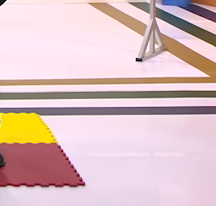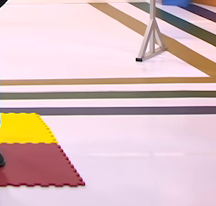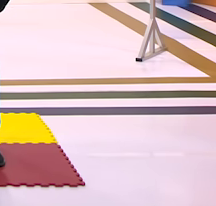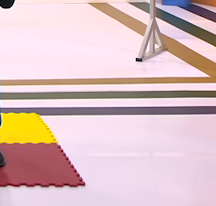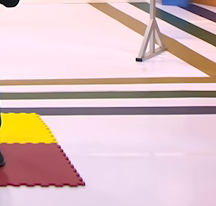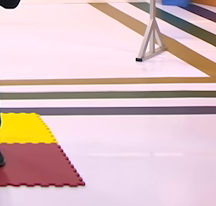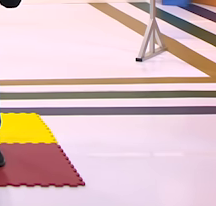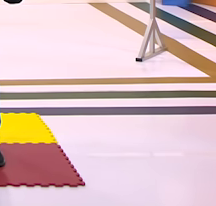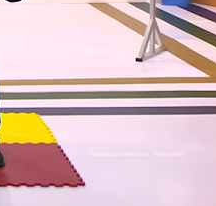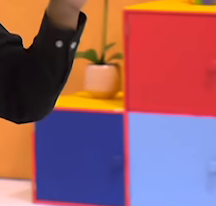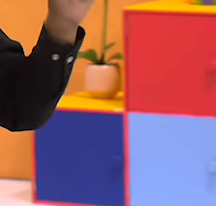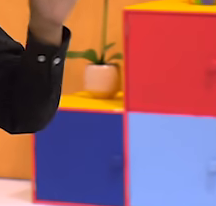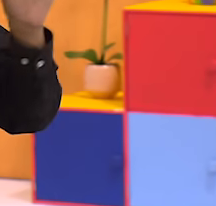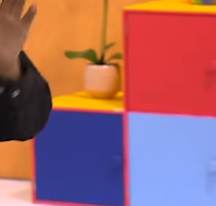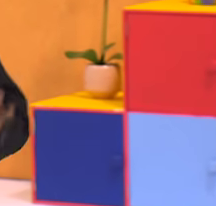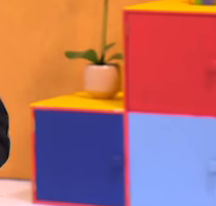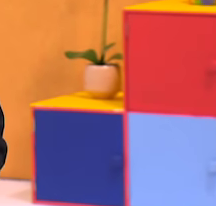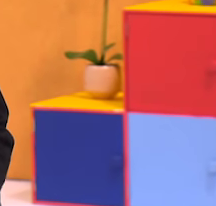1, 2, 3, 4.